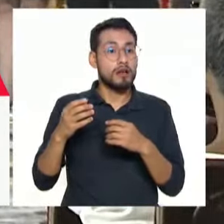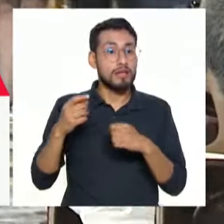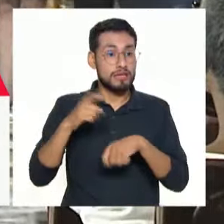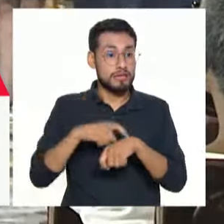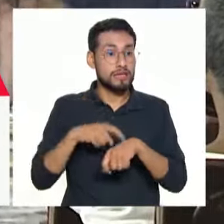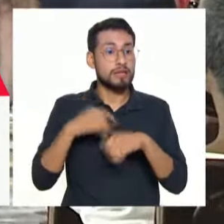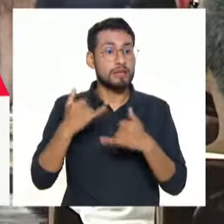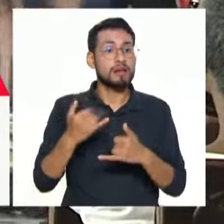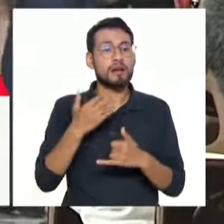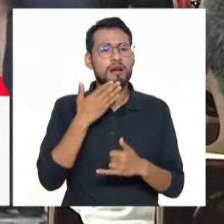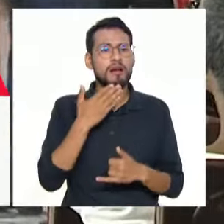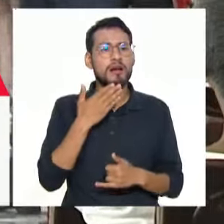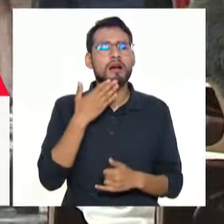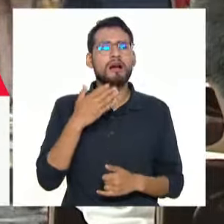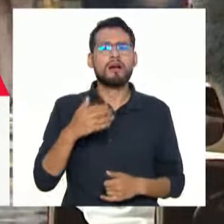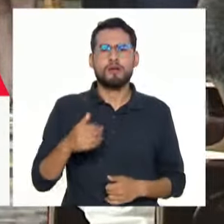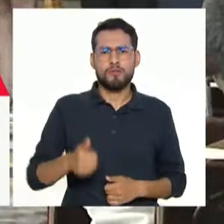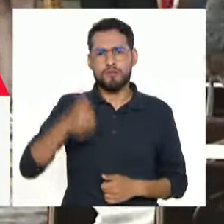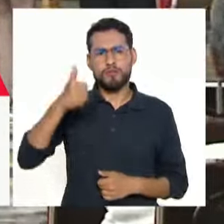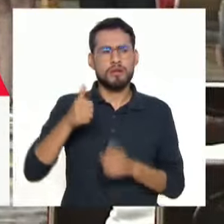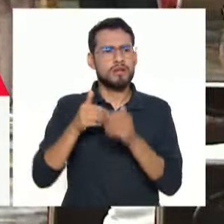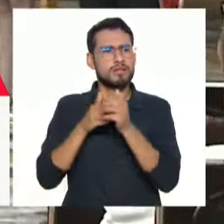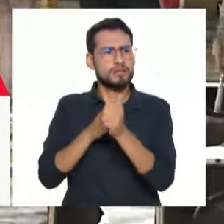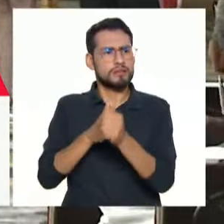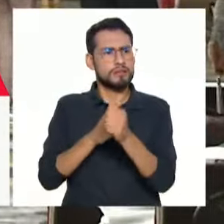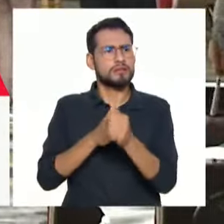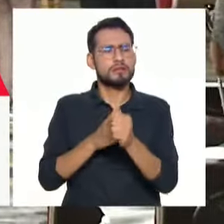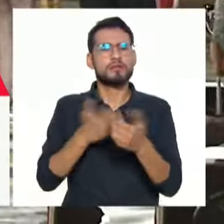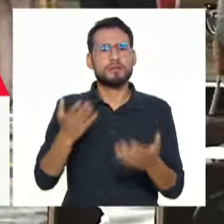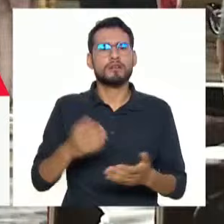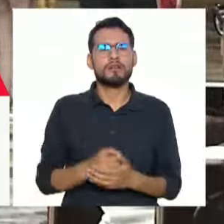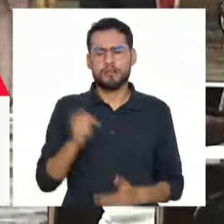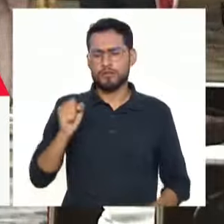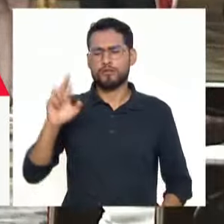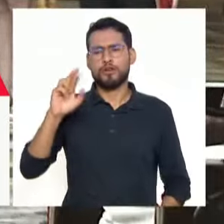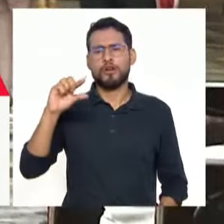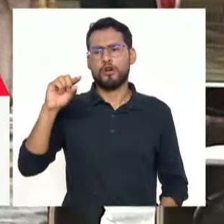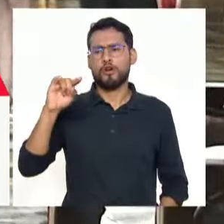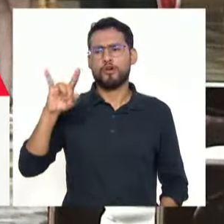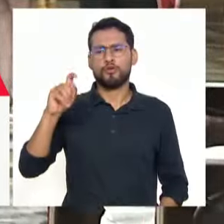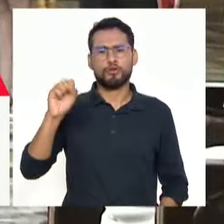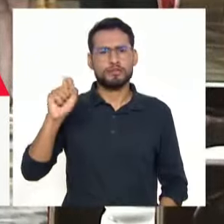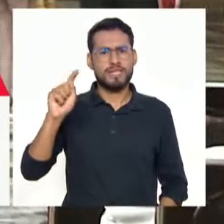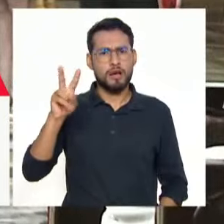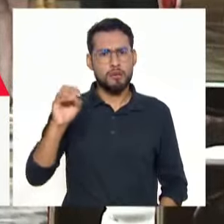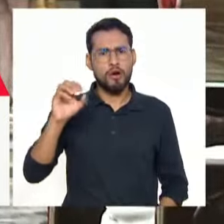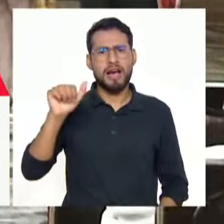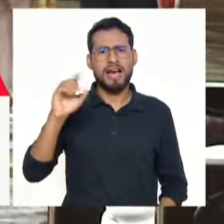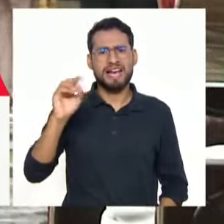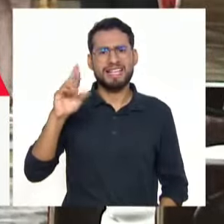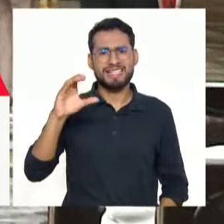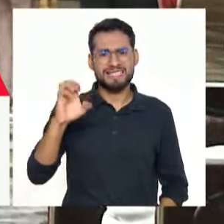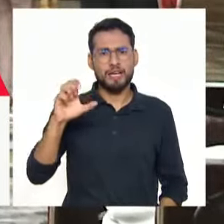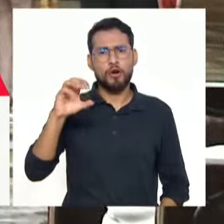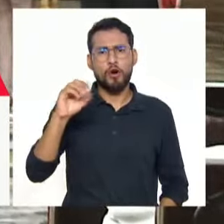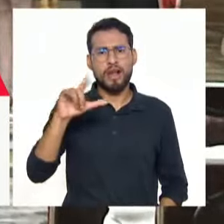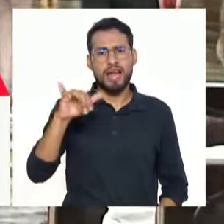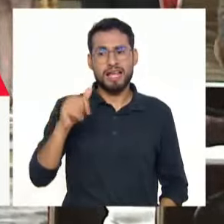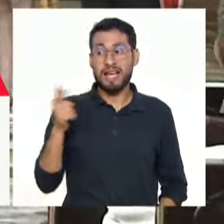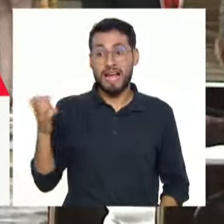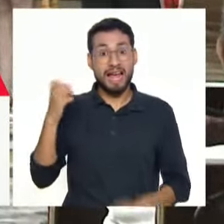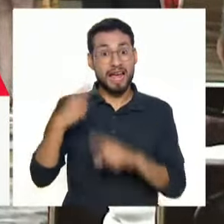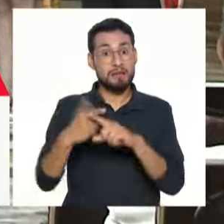está encabezado, o mejor dicho, liderado por el señor Gustavo Ariacén Olaya. Se acerca